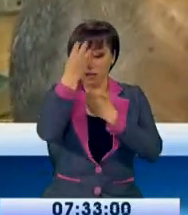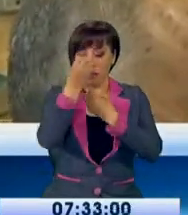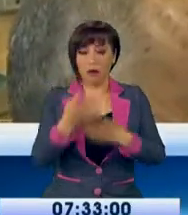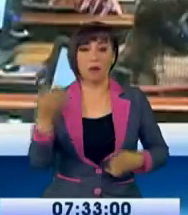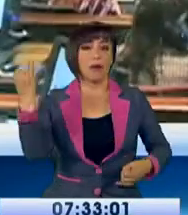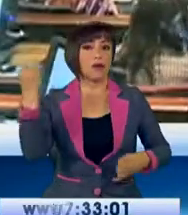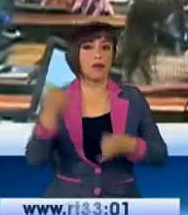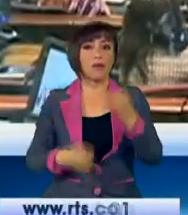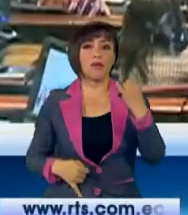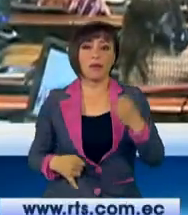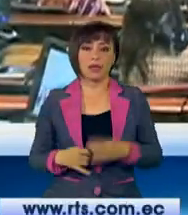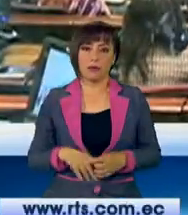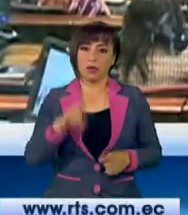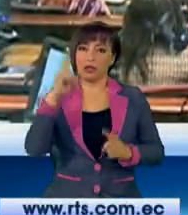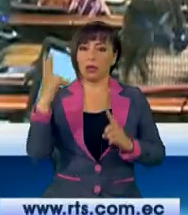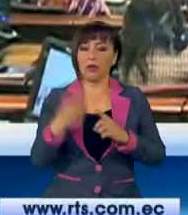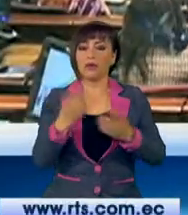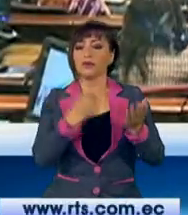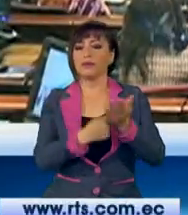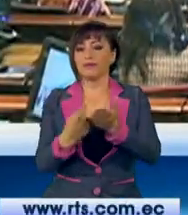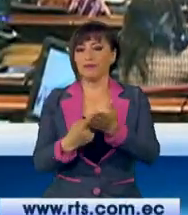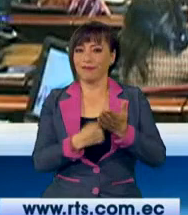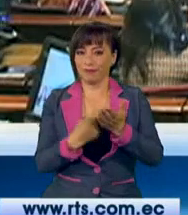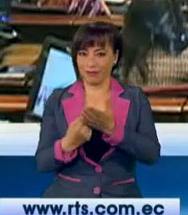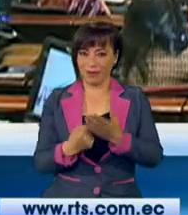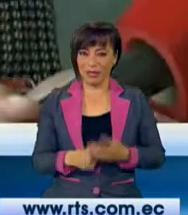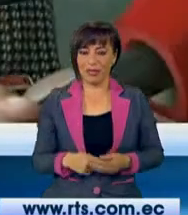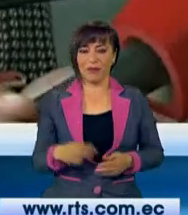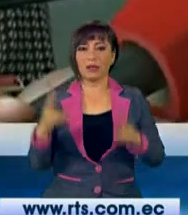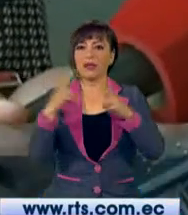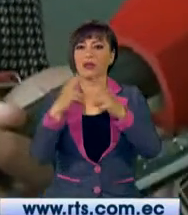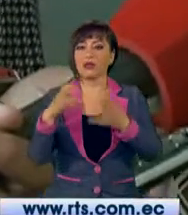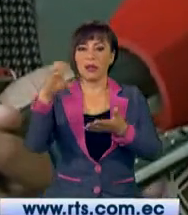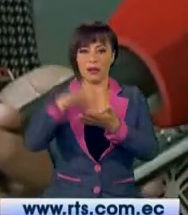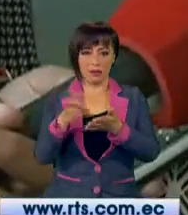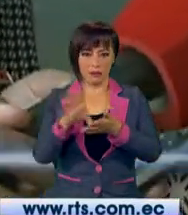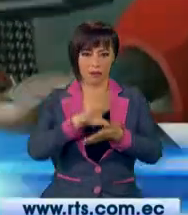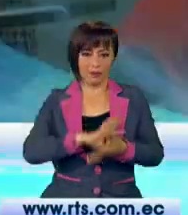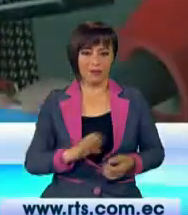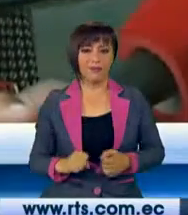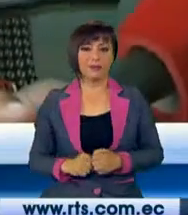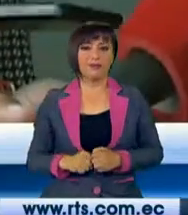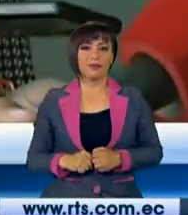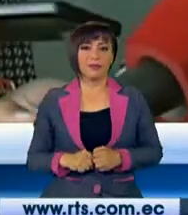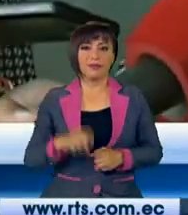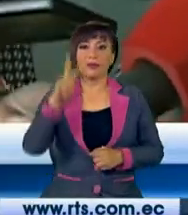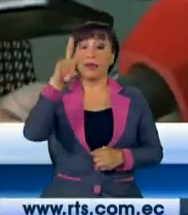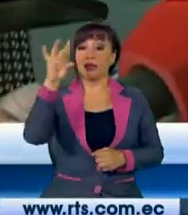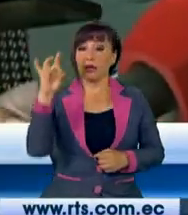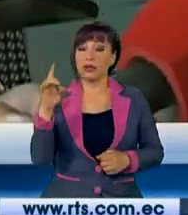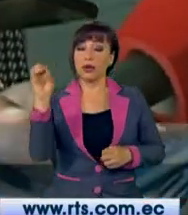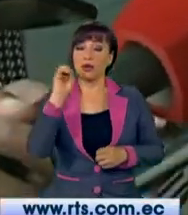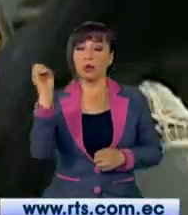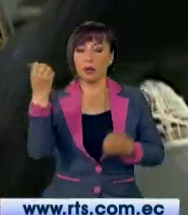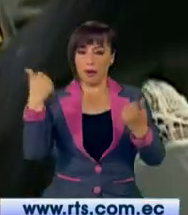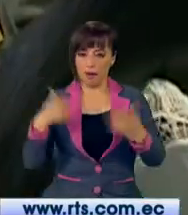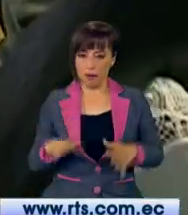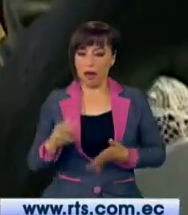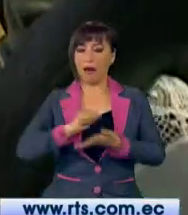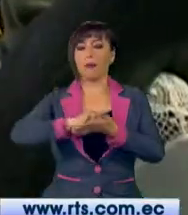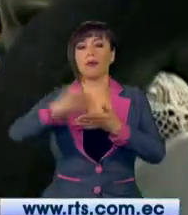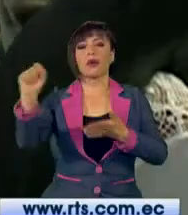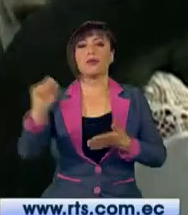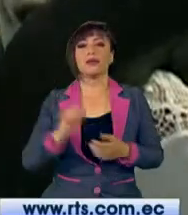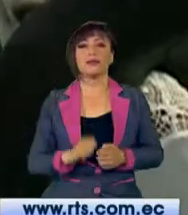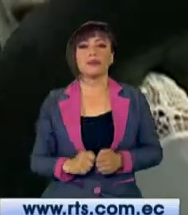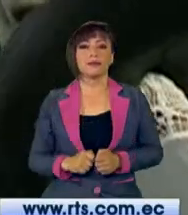segundo debate y que será puesto a conocimiento del Pleno. Del 28 de octubre ya tiene que estar aprobada en el Pleno de la Asamblea Nacional.